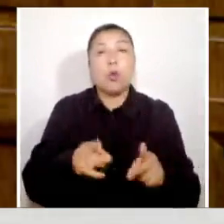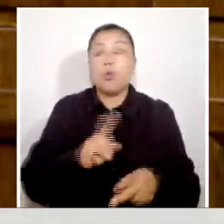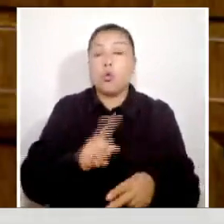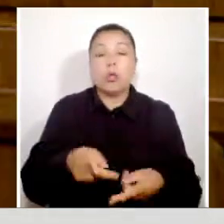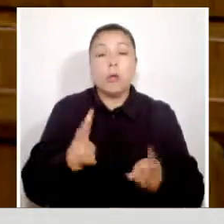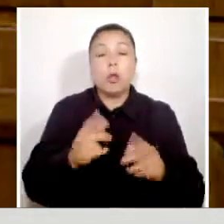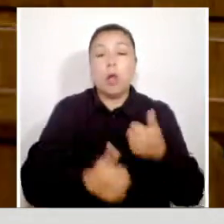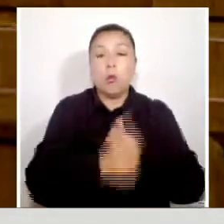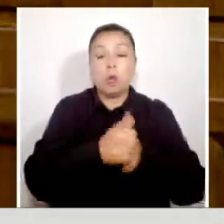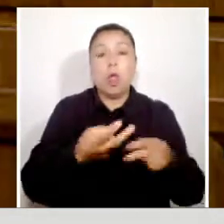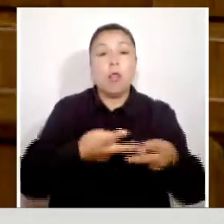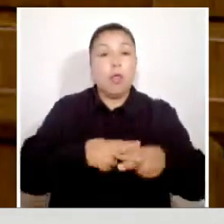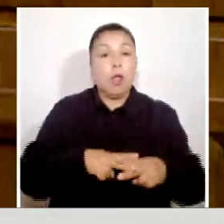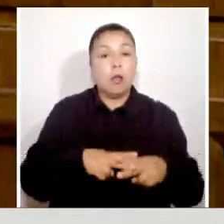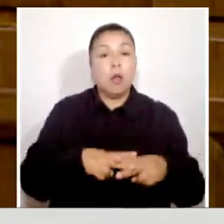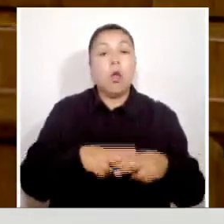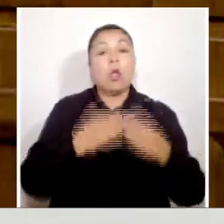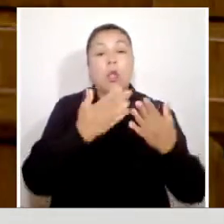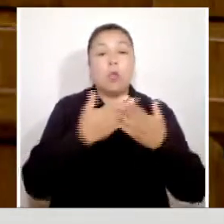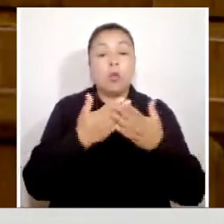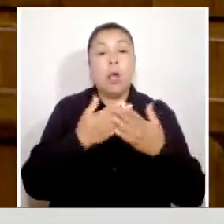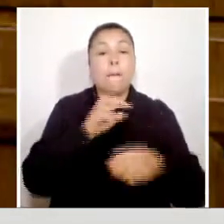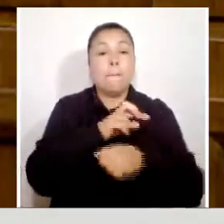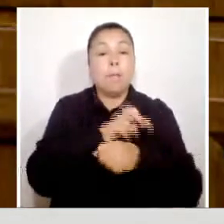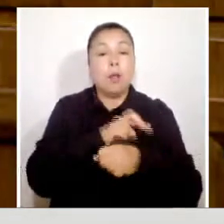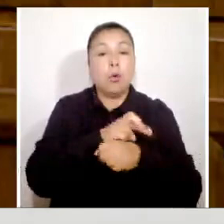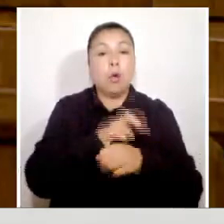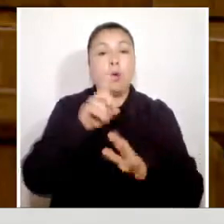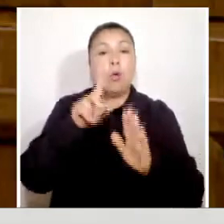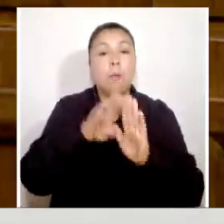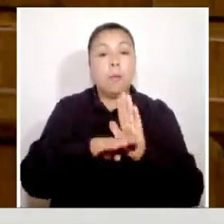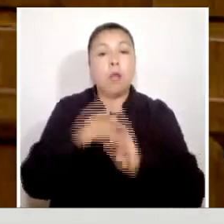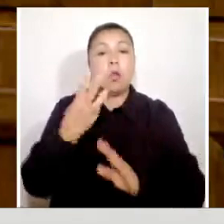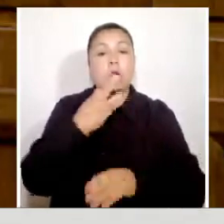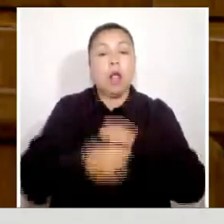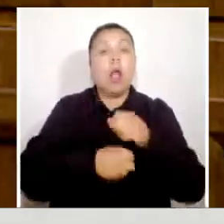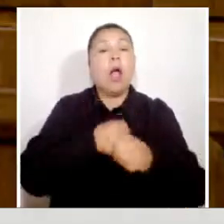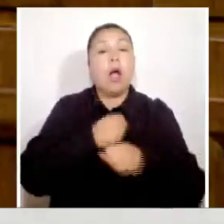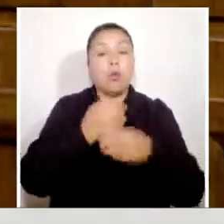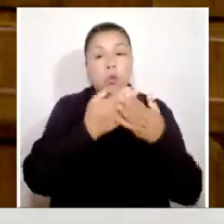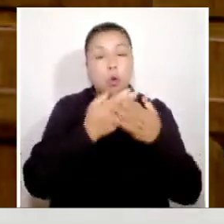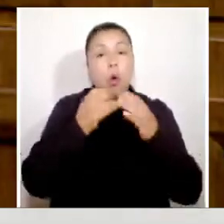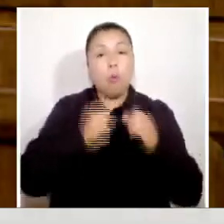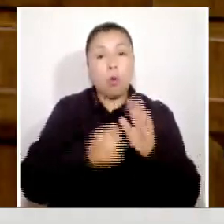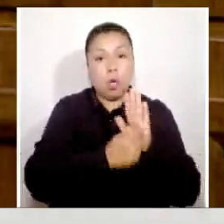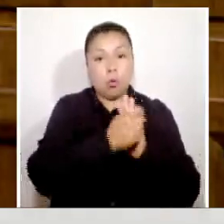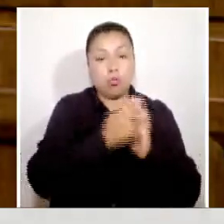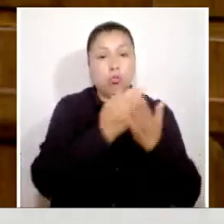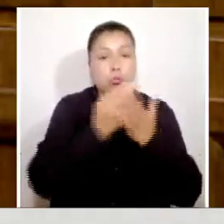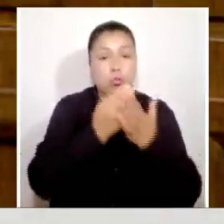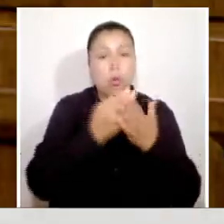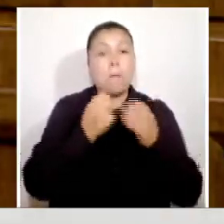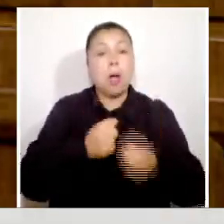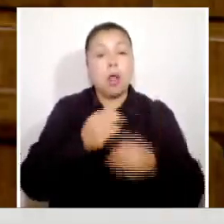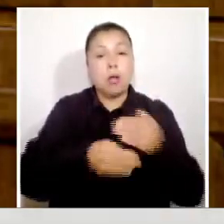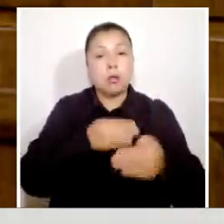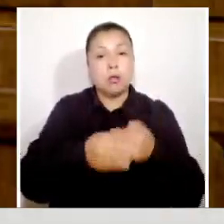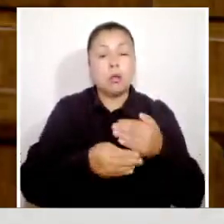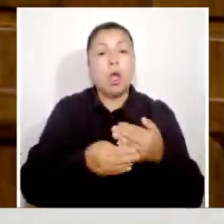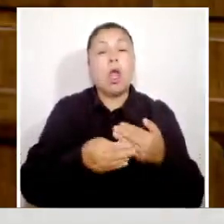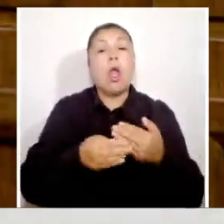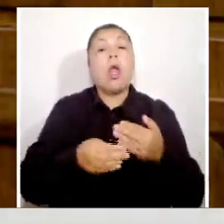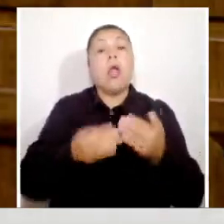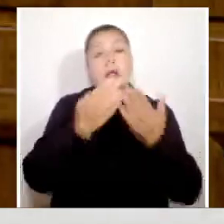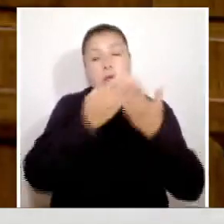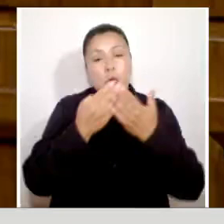técnicos que han estudiado Pía con menos de 3 años de estudio puedan reconocer sus estudios para continuar la licenciatura